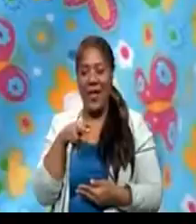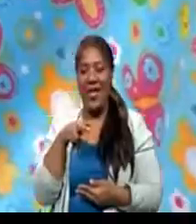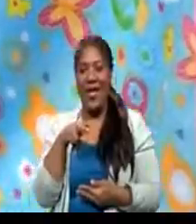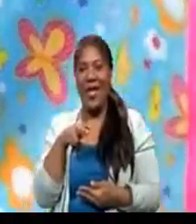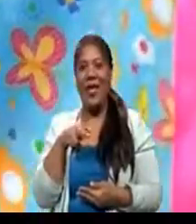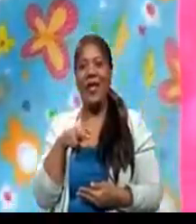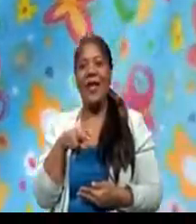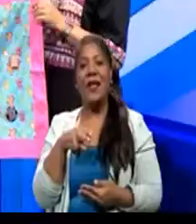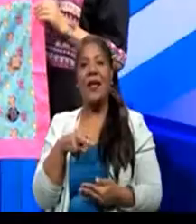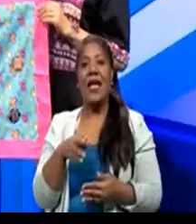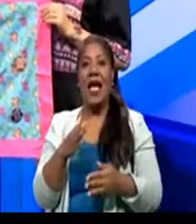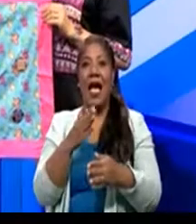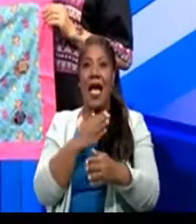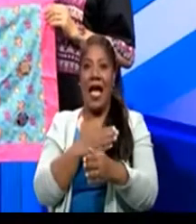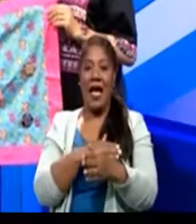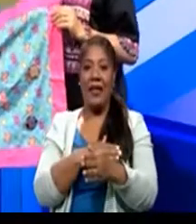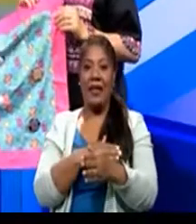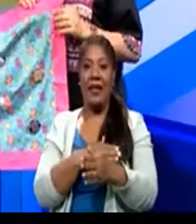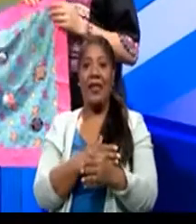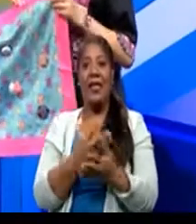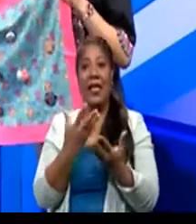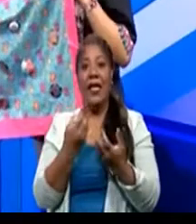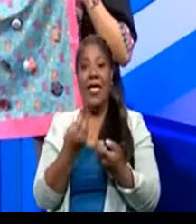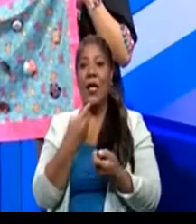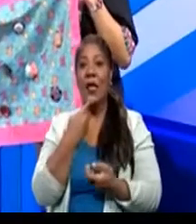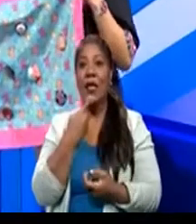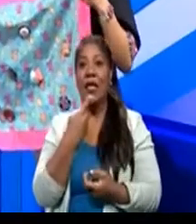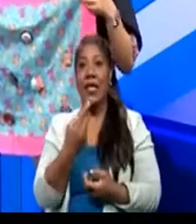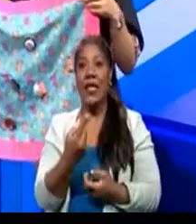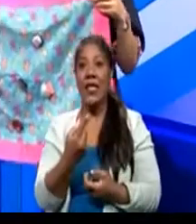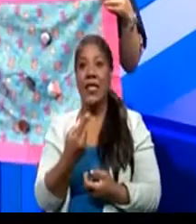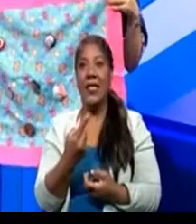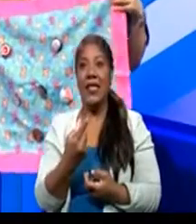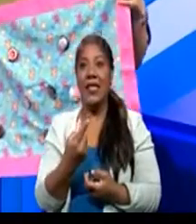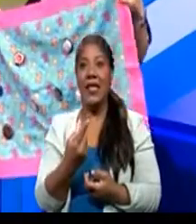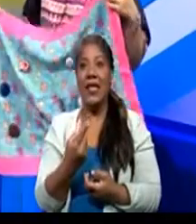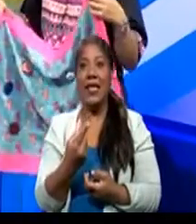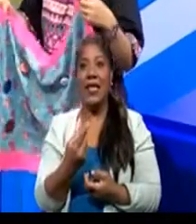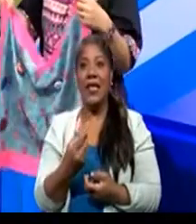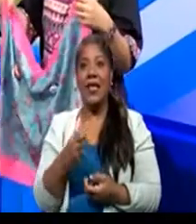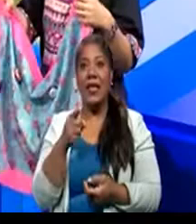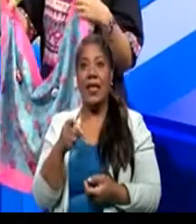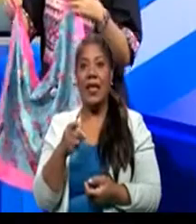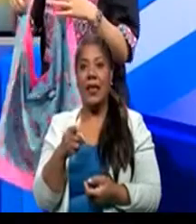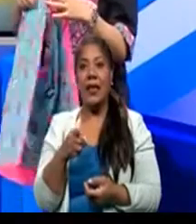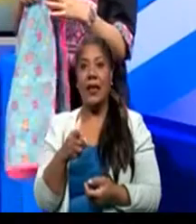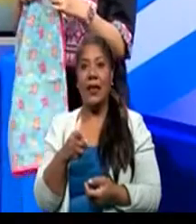bueno, antes que nada también quería mencionarles de, ajá, que esto,